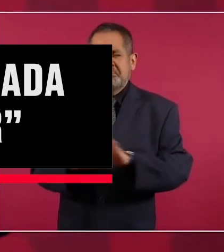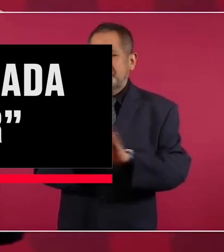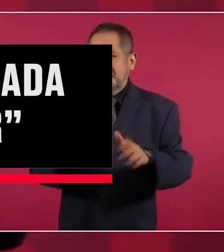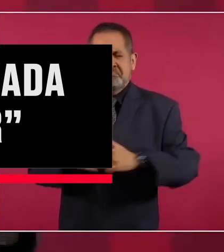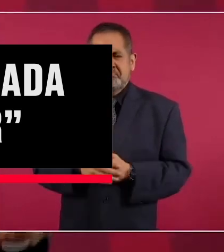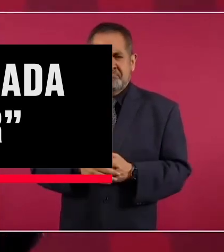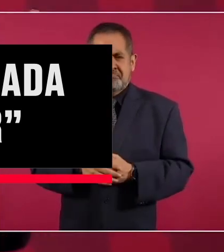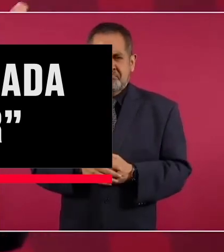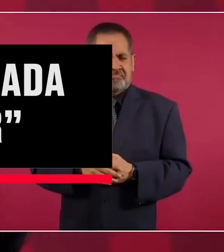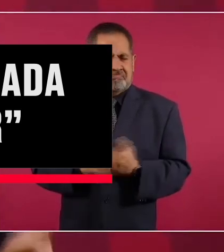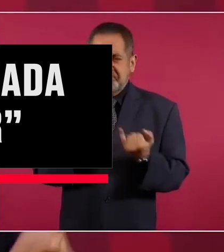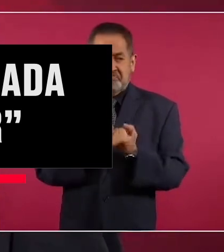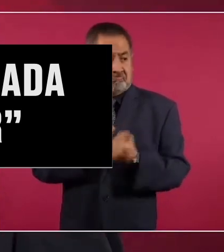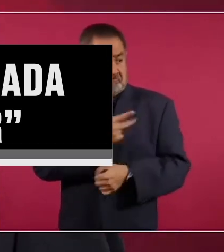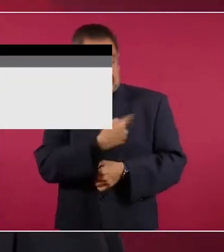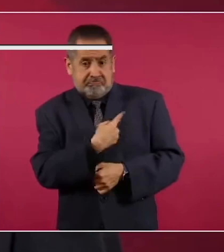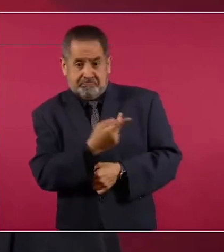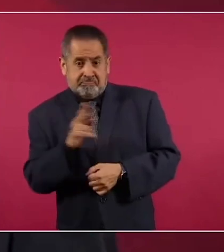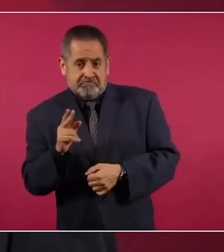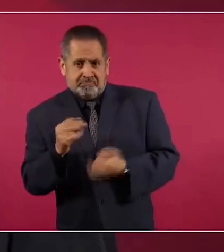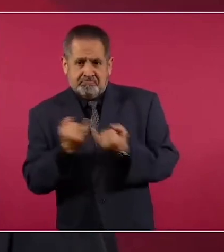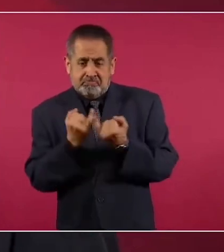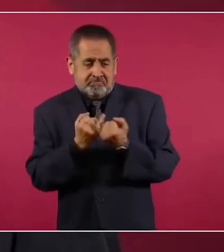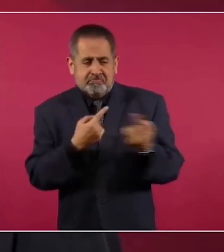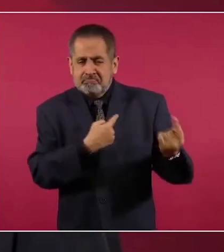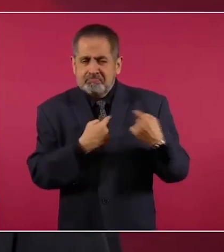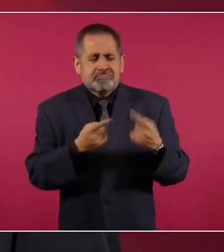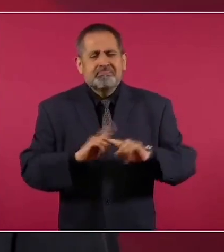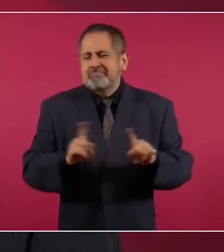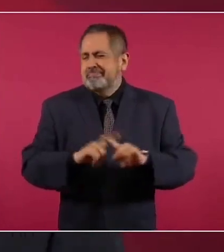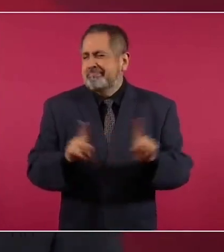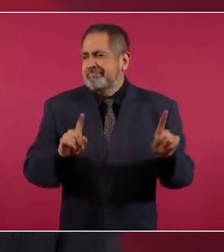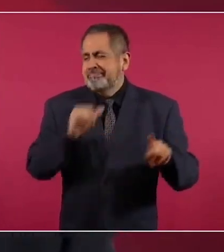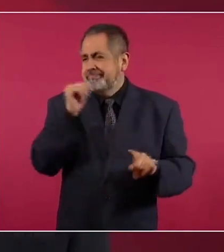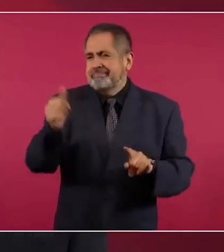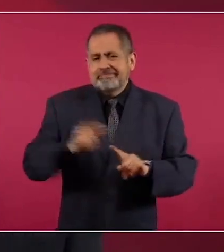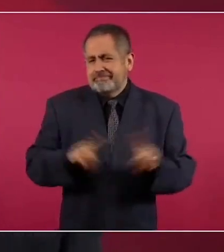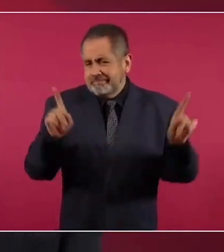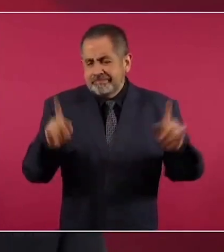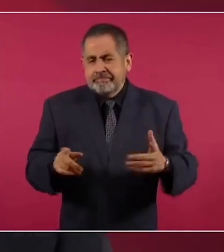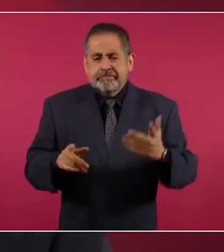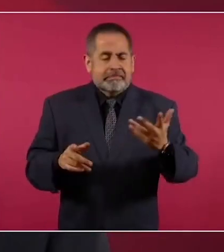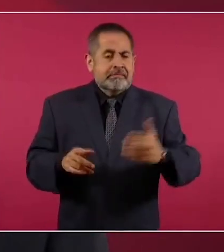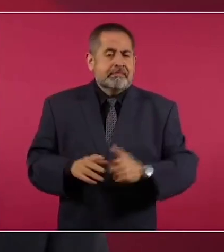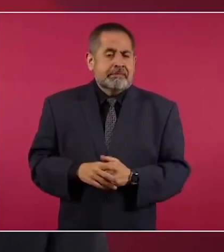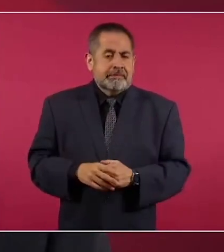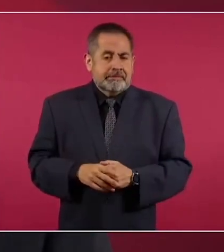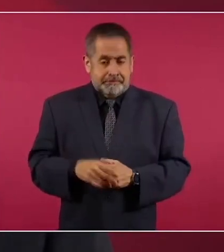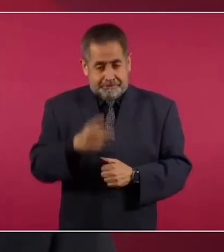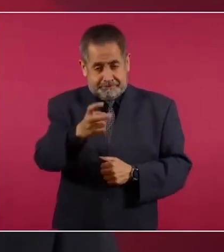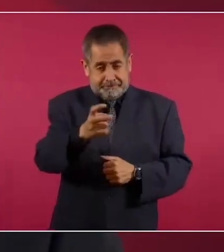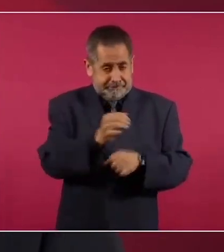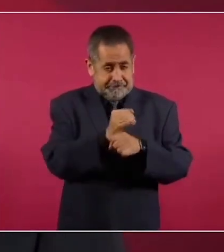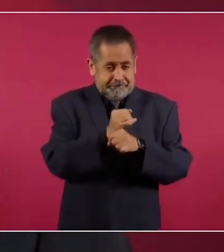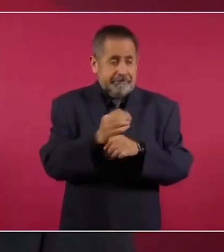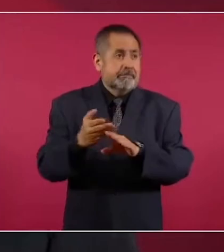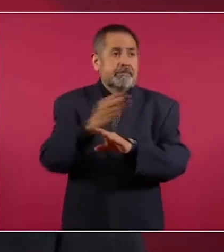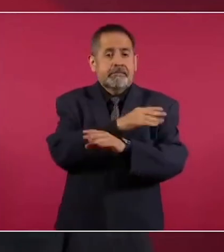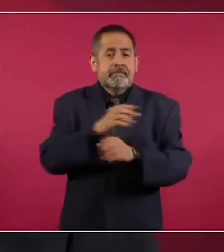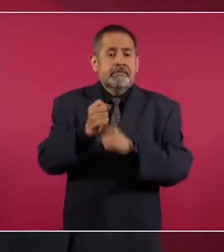No somos iguales, le repito. Y esa investigación del